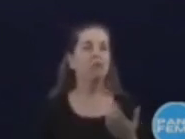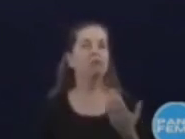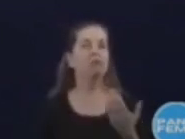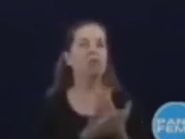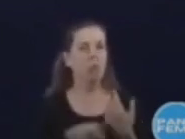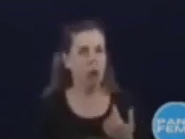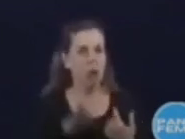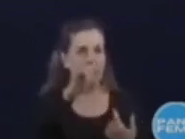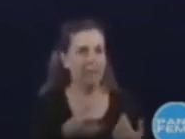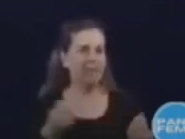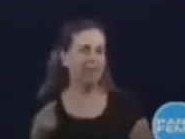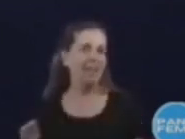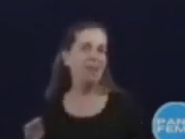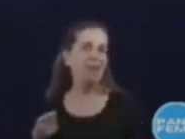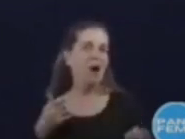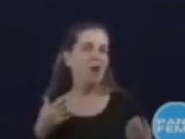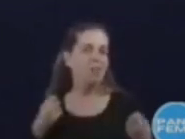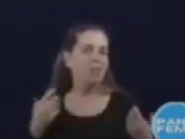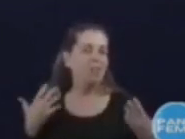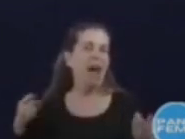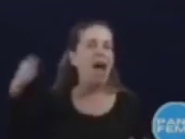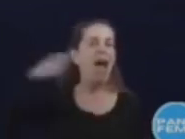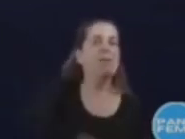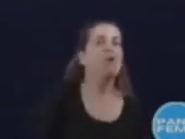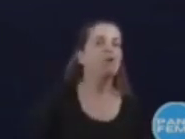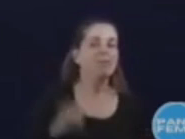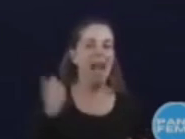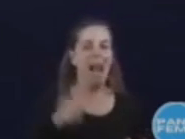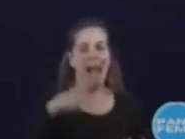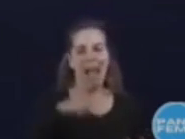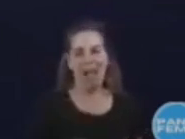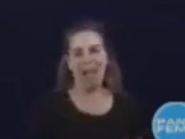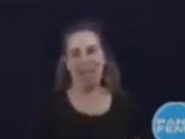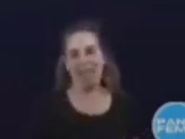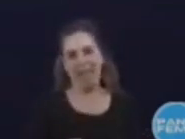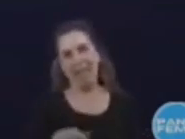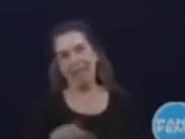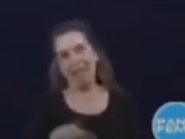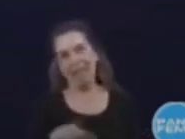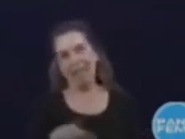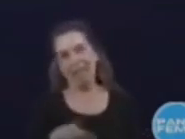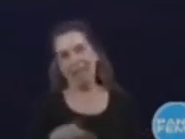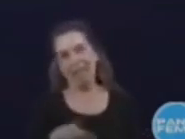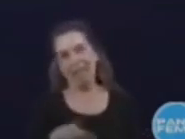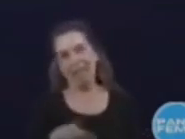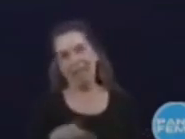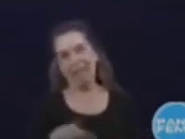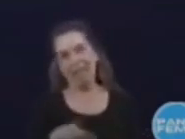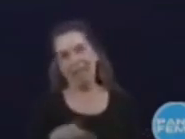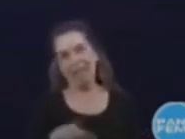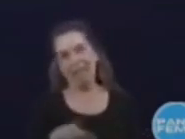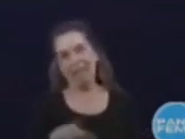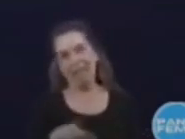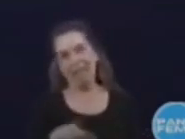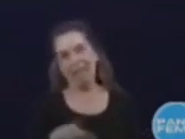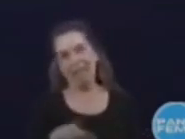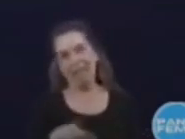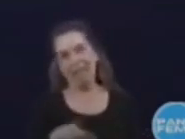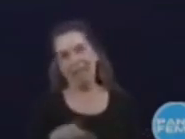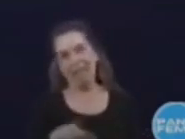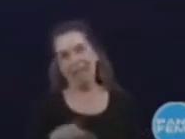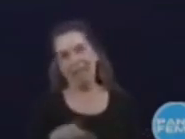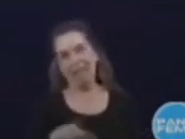mujer. aportaron a la grandeza de la Argentina. ¿Quién? Y no puede no mencionar a Diego